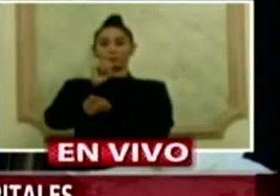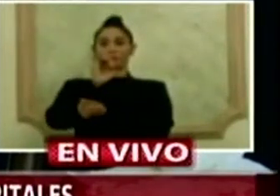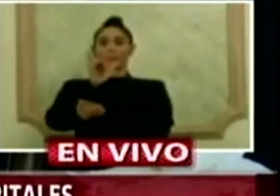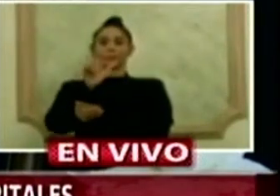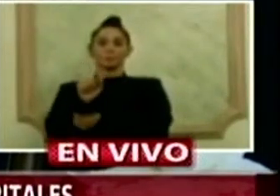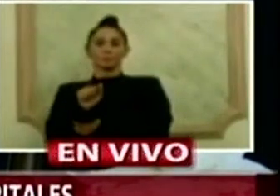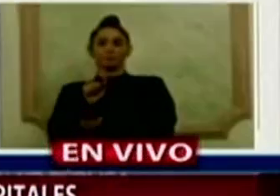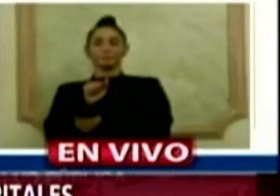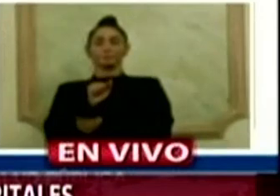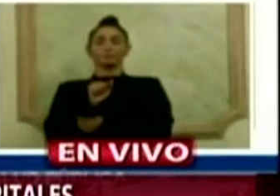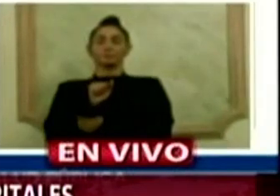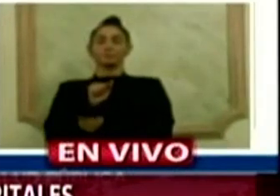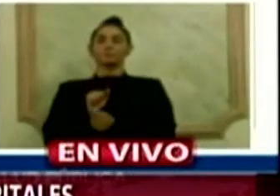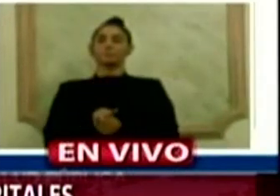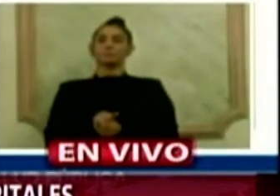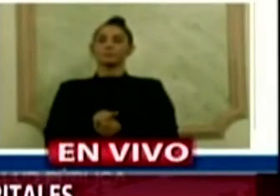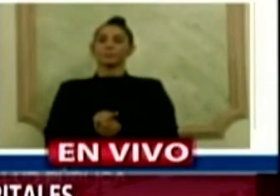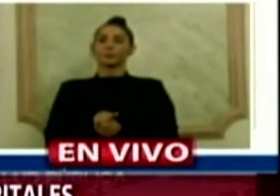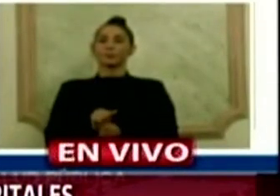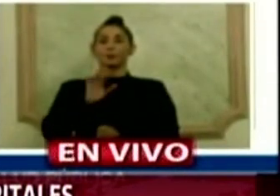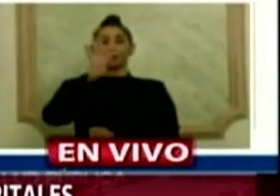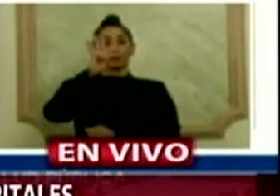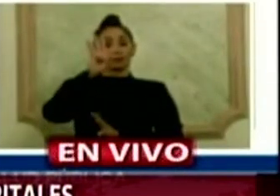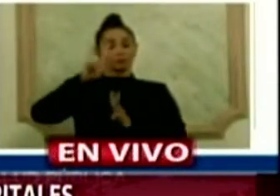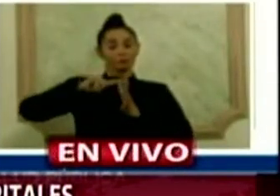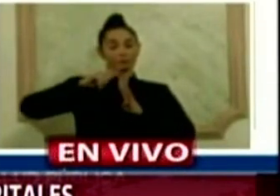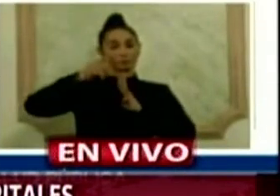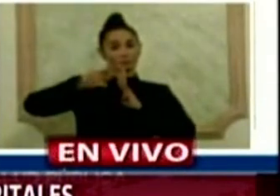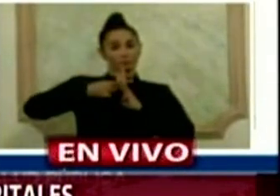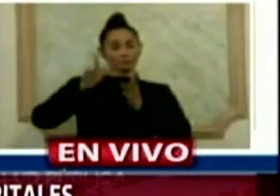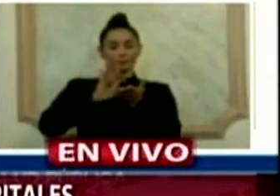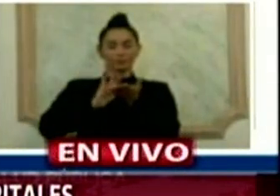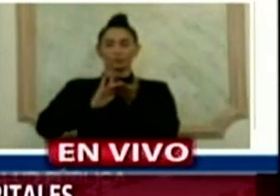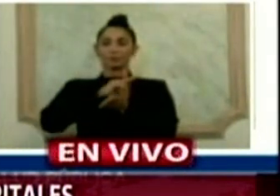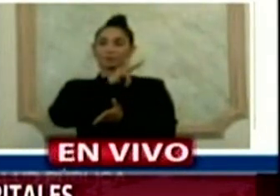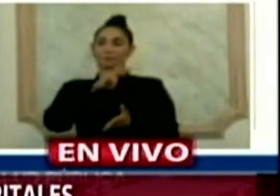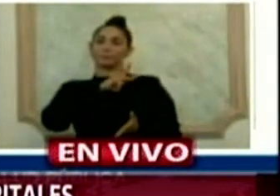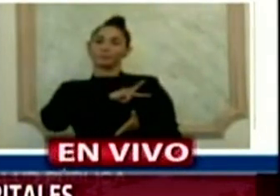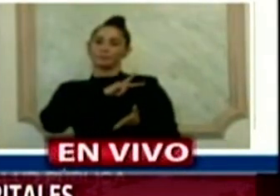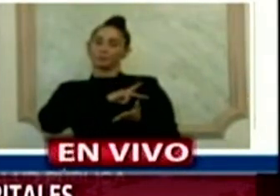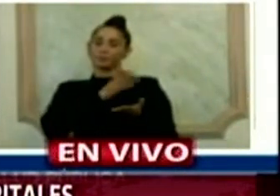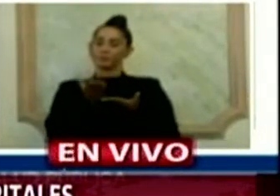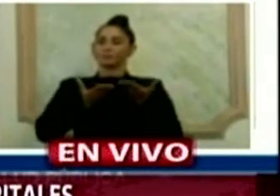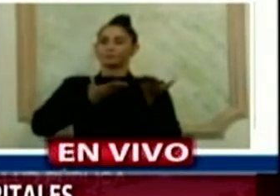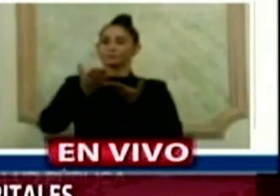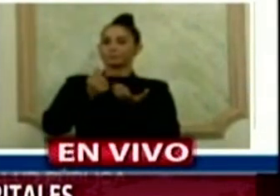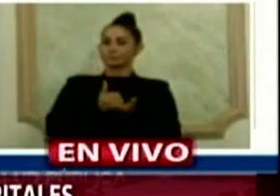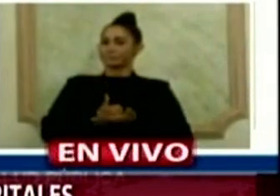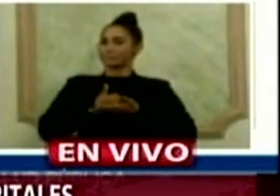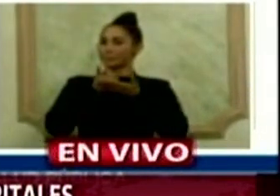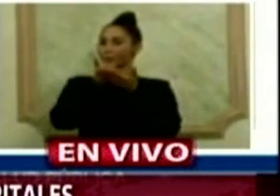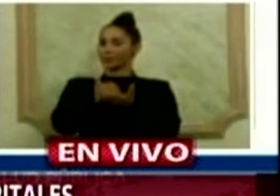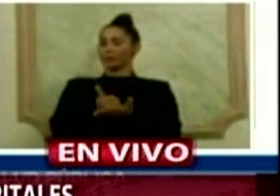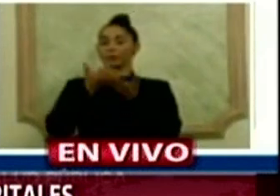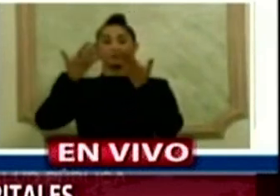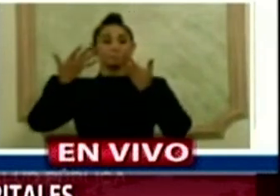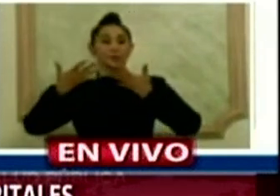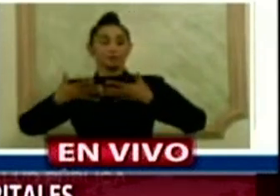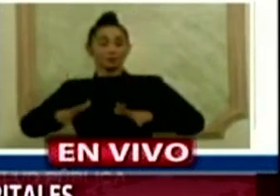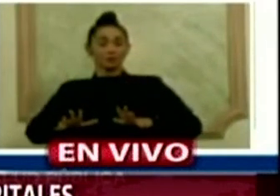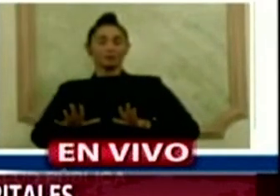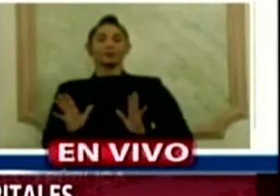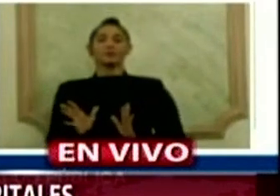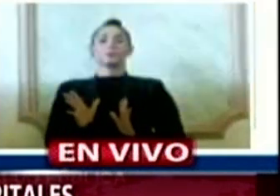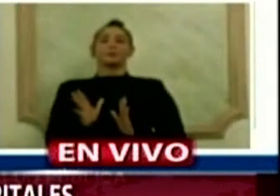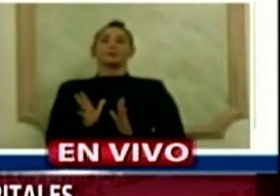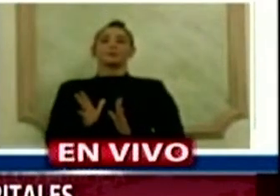En adición a los 4 laboratorios privados que han venido dando el servicio y que ya existen hoy,